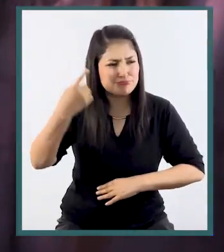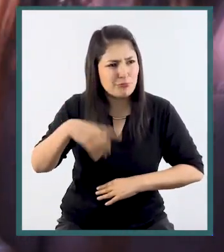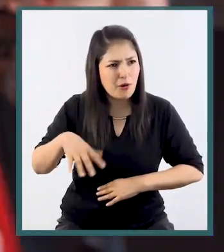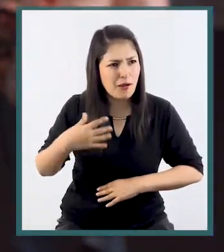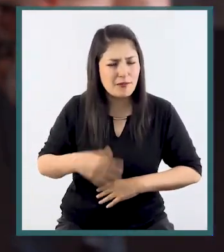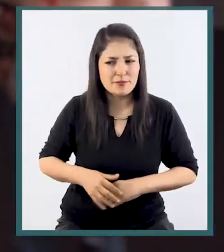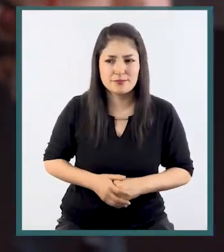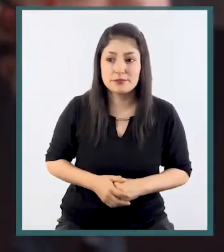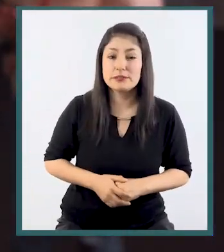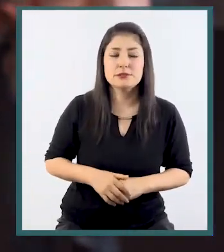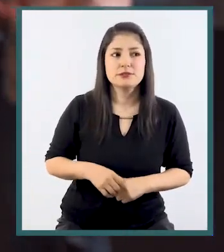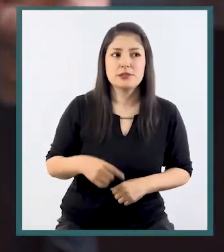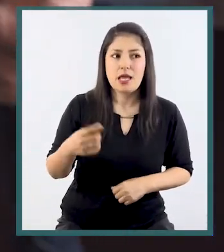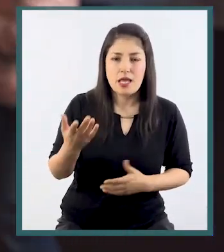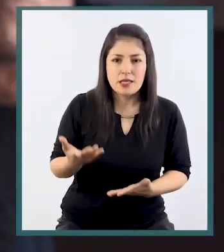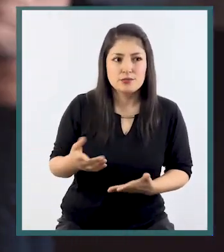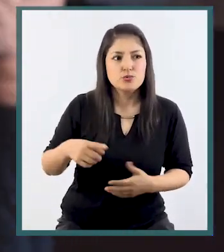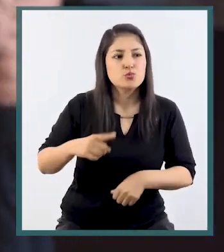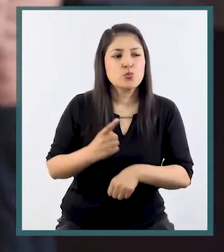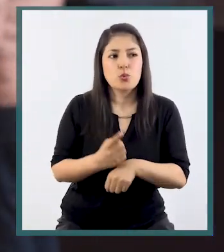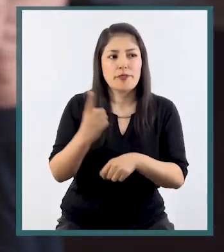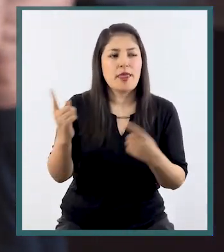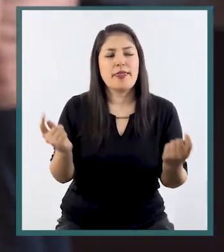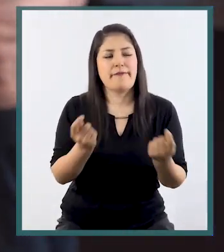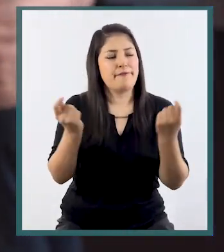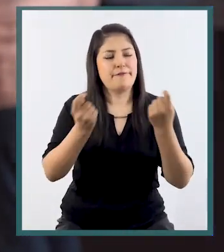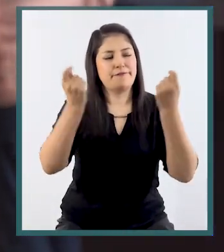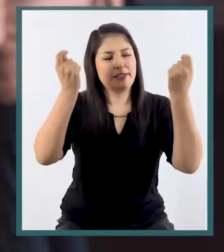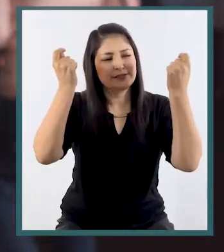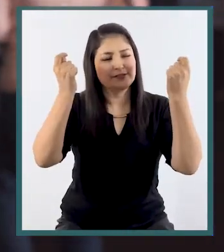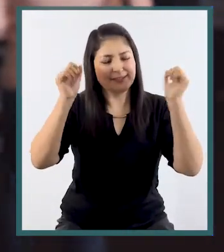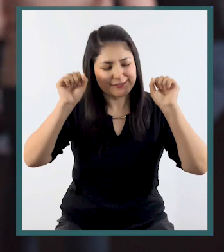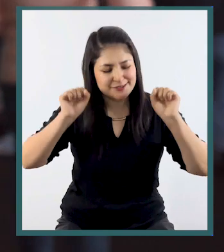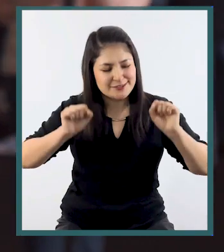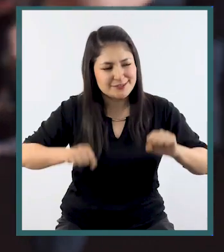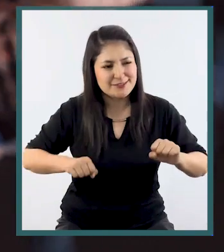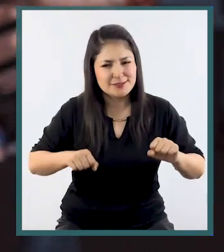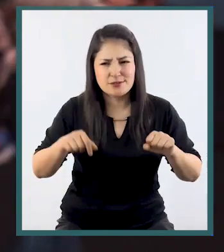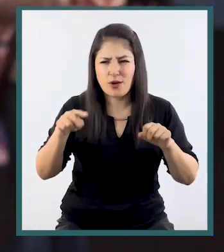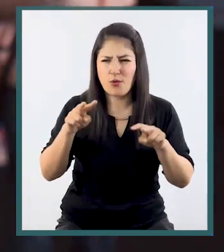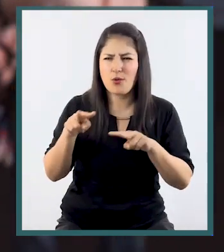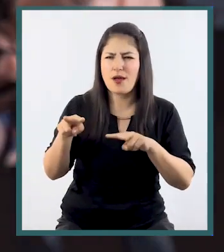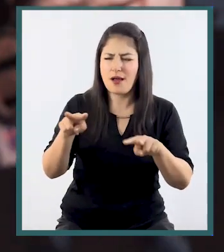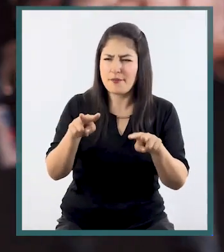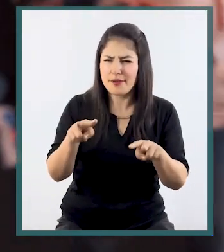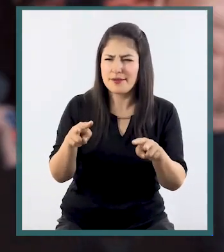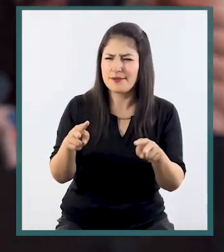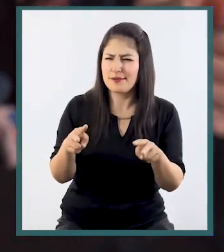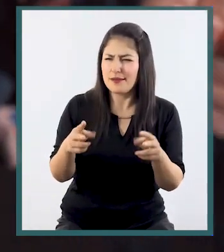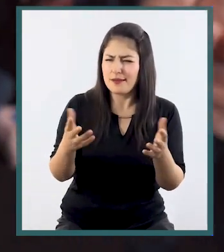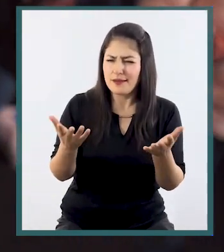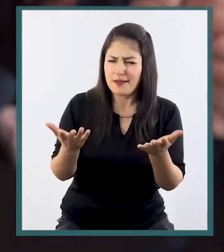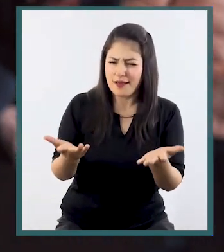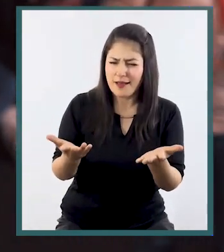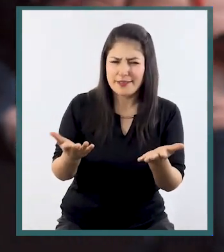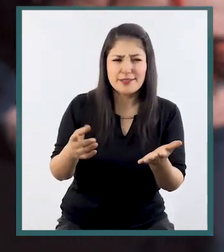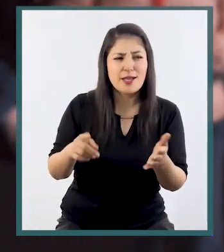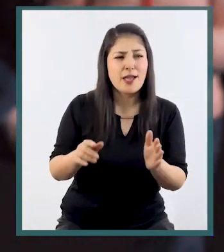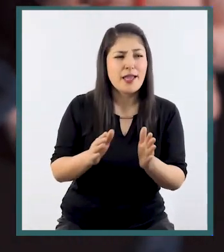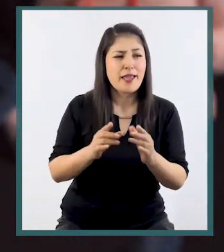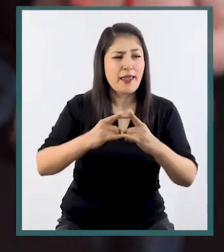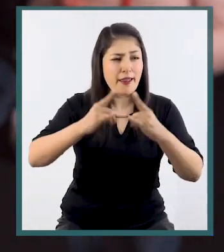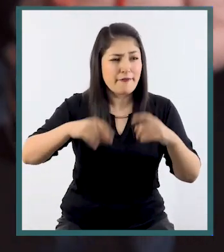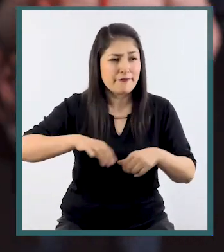Perú. Definitivamente es un día de celebración y vaya que encontrarnos en este espacio, en la